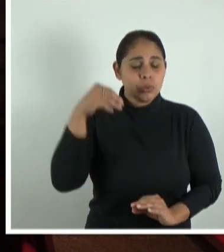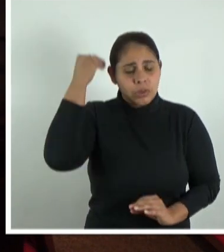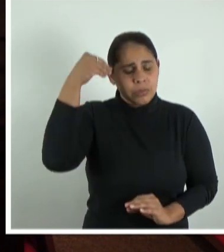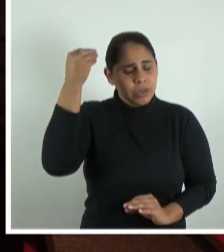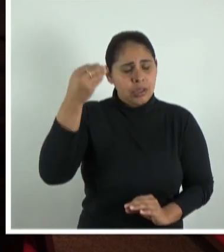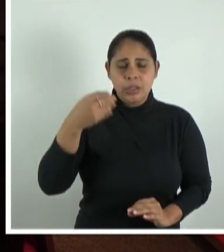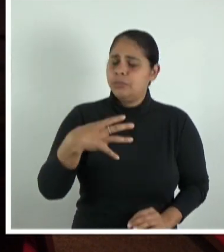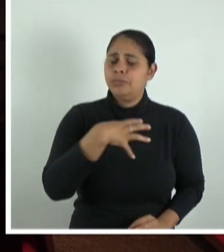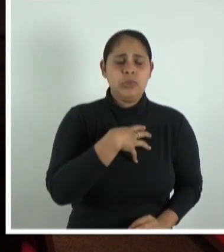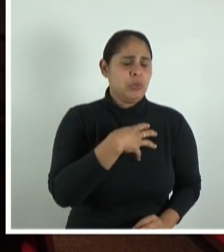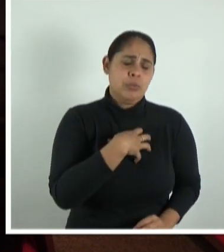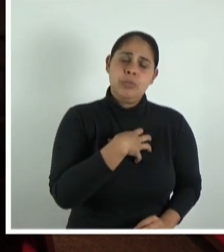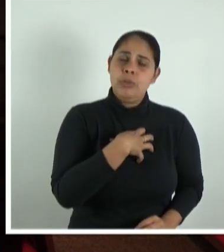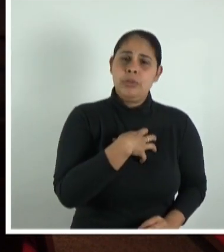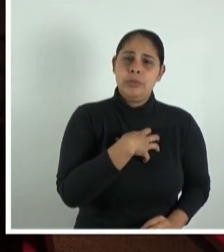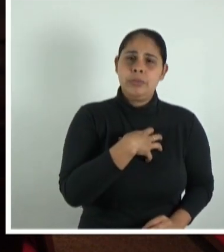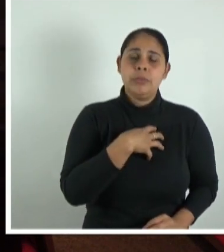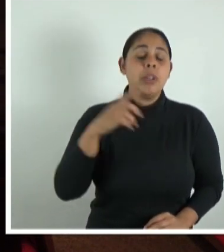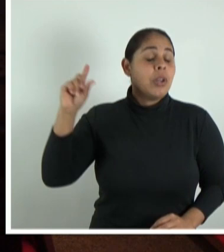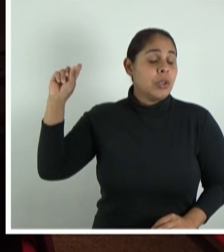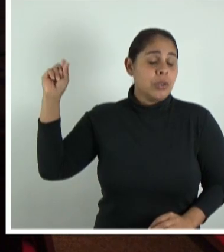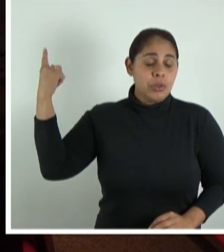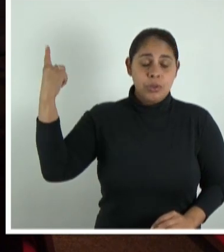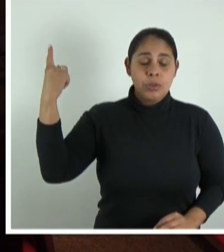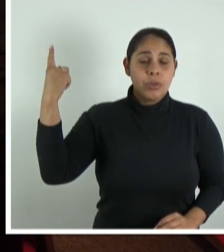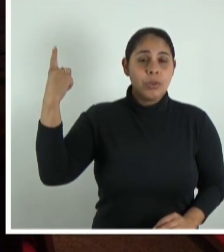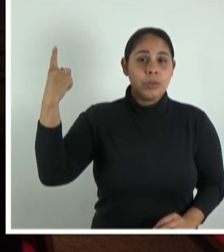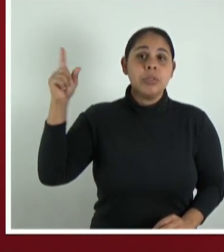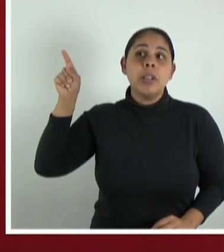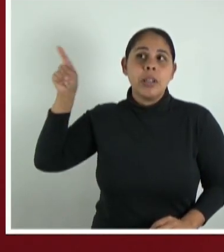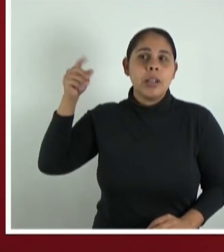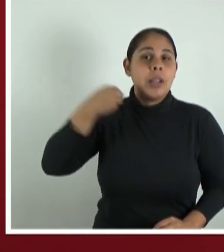Y Él mismo os perfeccione,